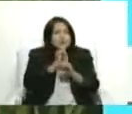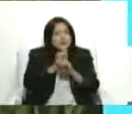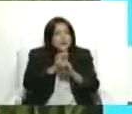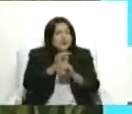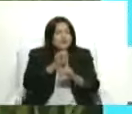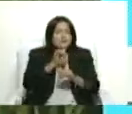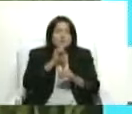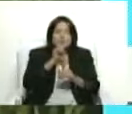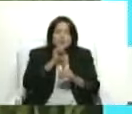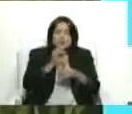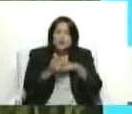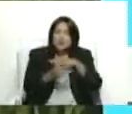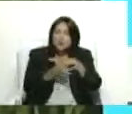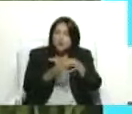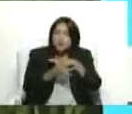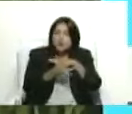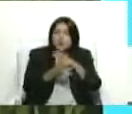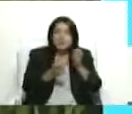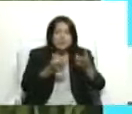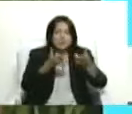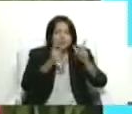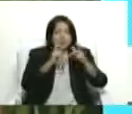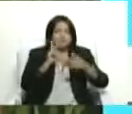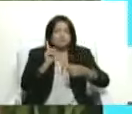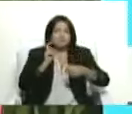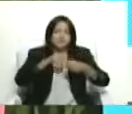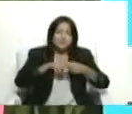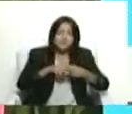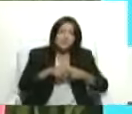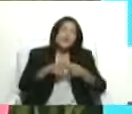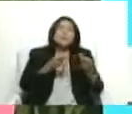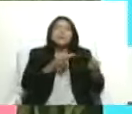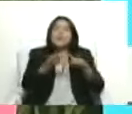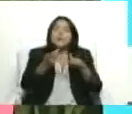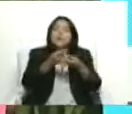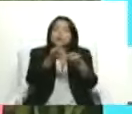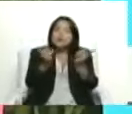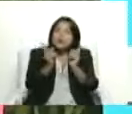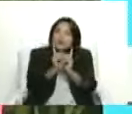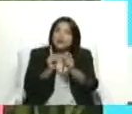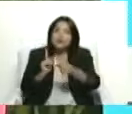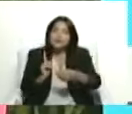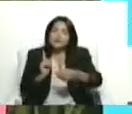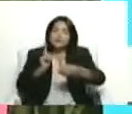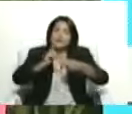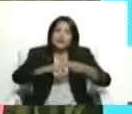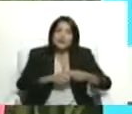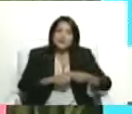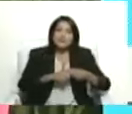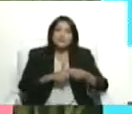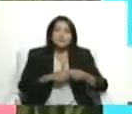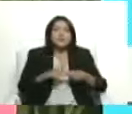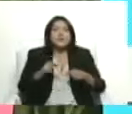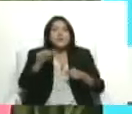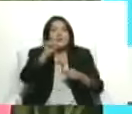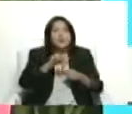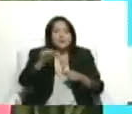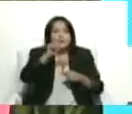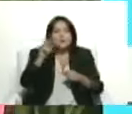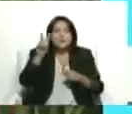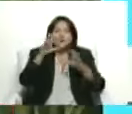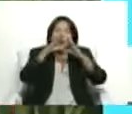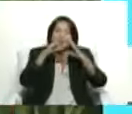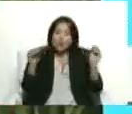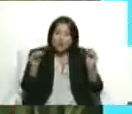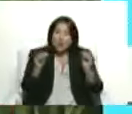para que tengan esos espacios. Igual los invitamos y las invitamos a seguir por las redes sociales nuestras cuentas,